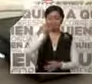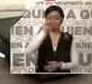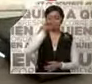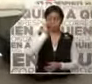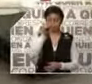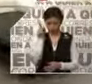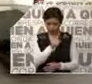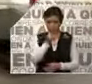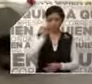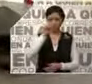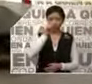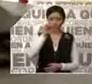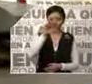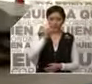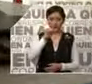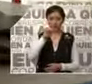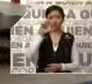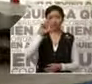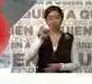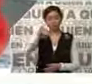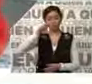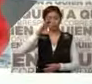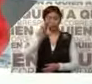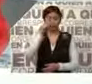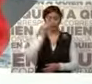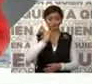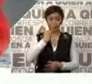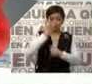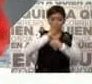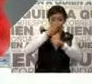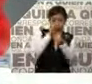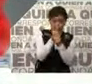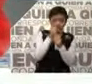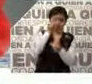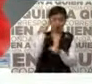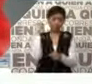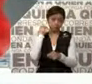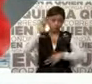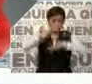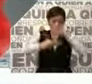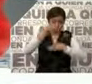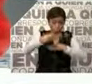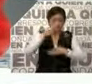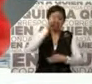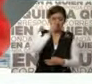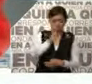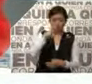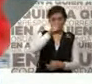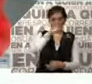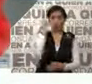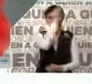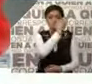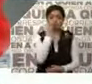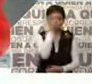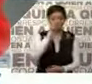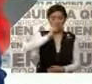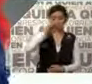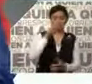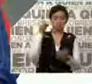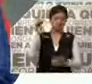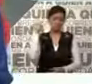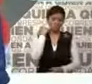AQC tendremos videochat de asesoría jurídica. El día de hoy el Colegio de Profesionales en Derecho hablará de viva voz con usted a